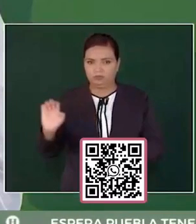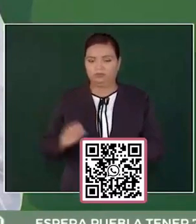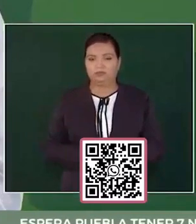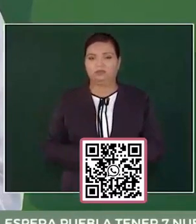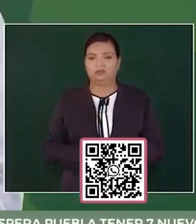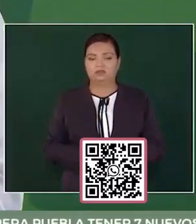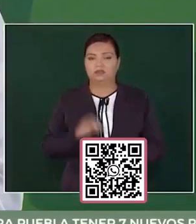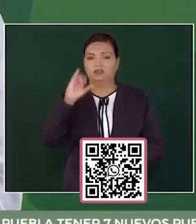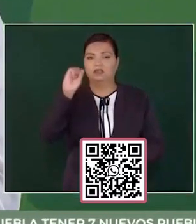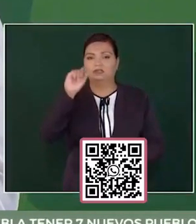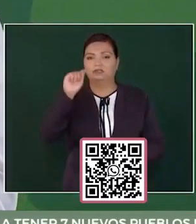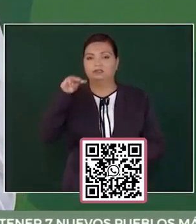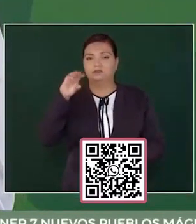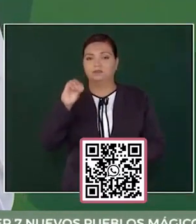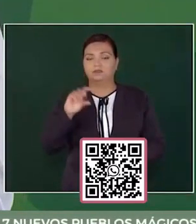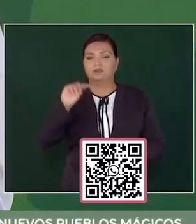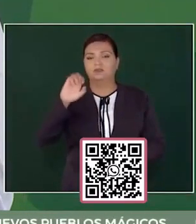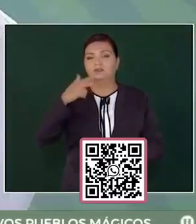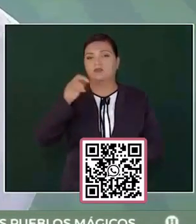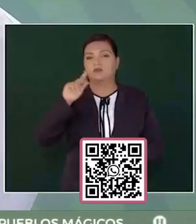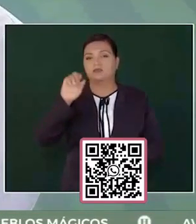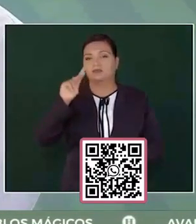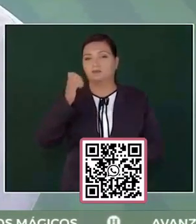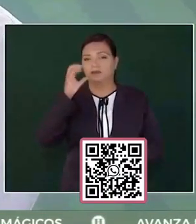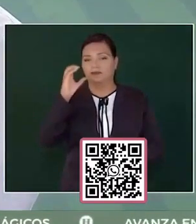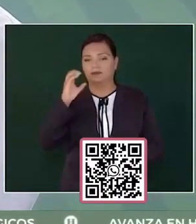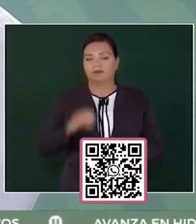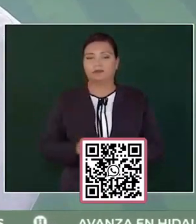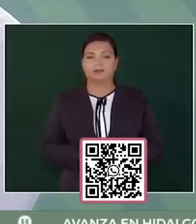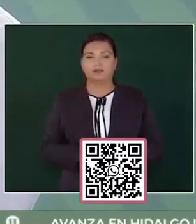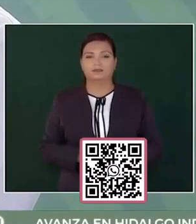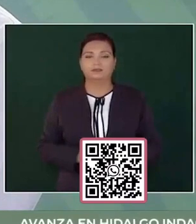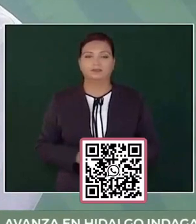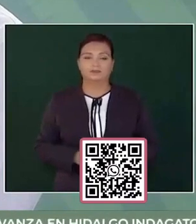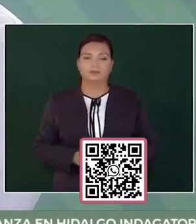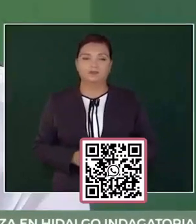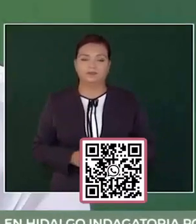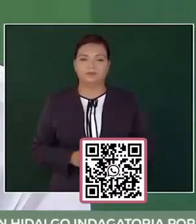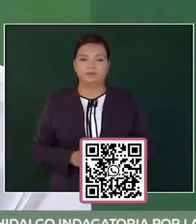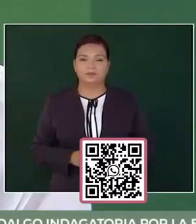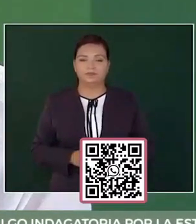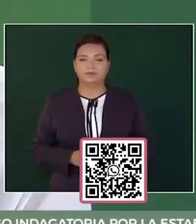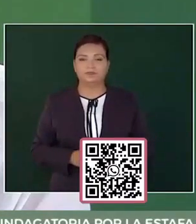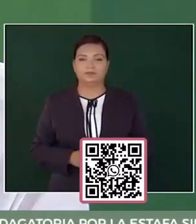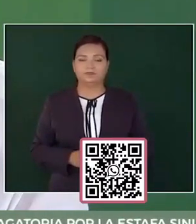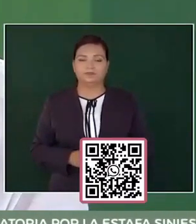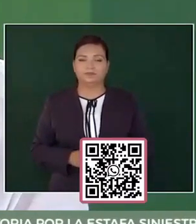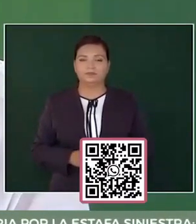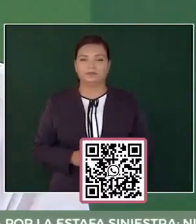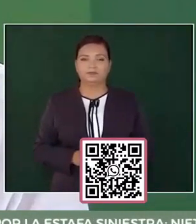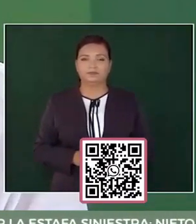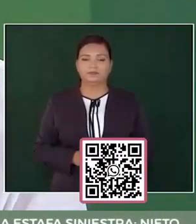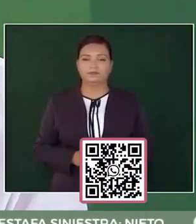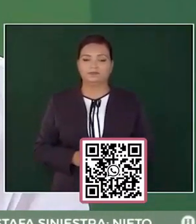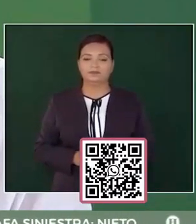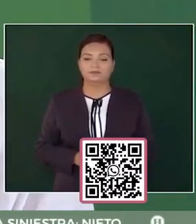las mexicanas y los mexicanos podamos conocer qué es lo que está sucediendo en las grandes obras como